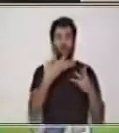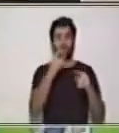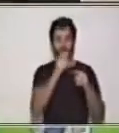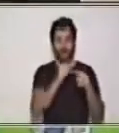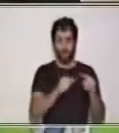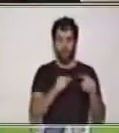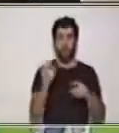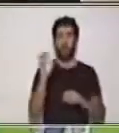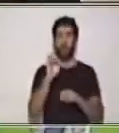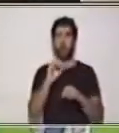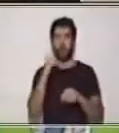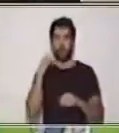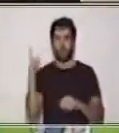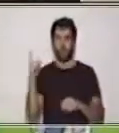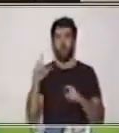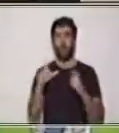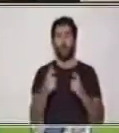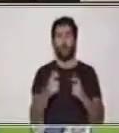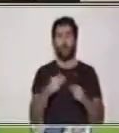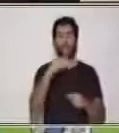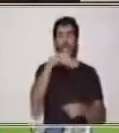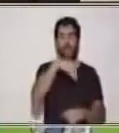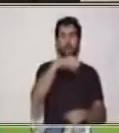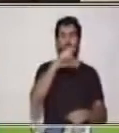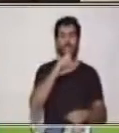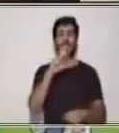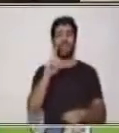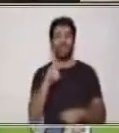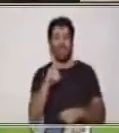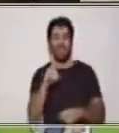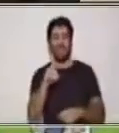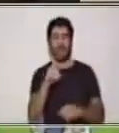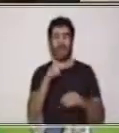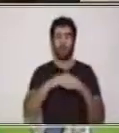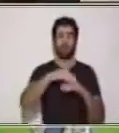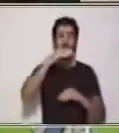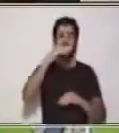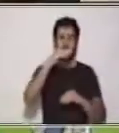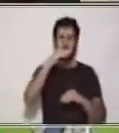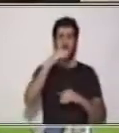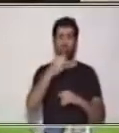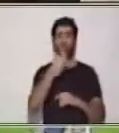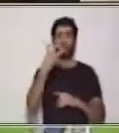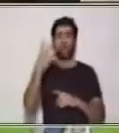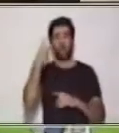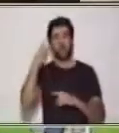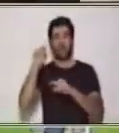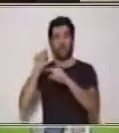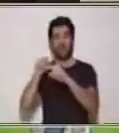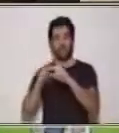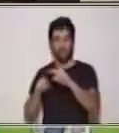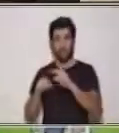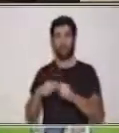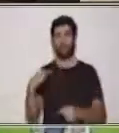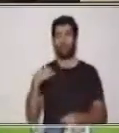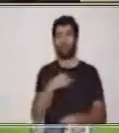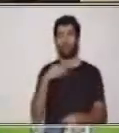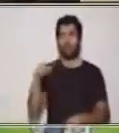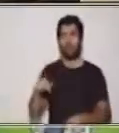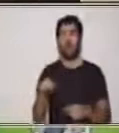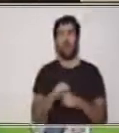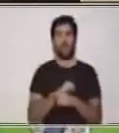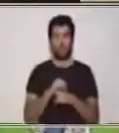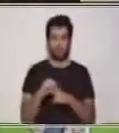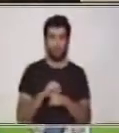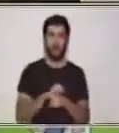número entero más grande que es factor de todos los que se encuentren presentes. Vamos a practicar y nos